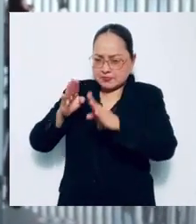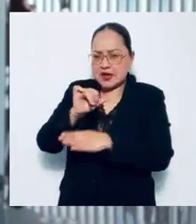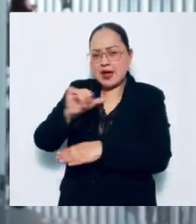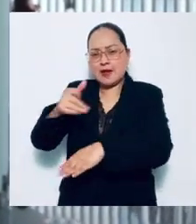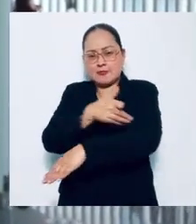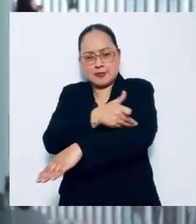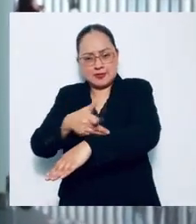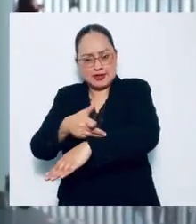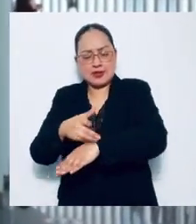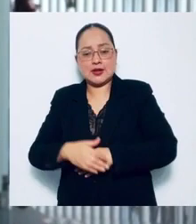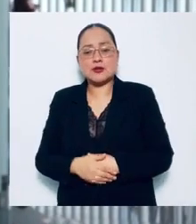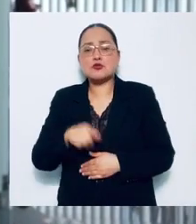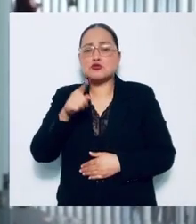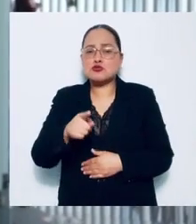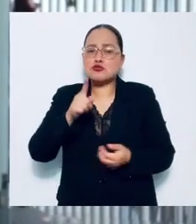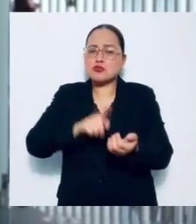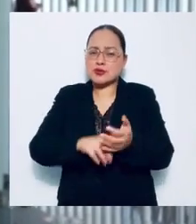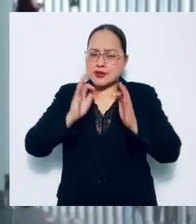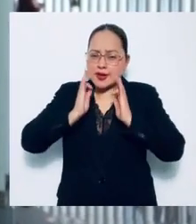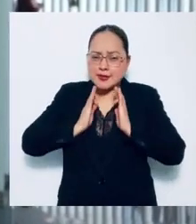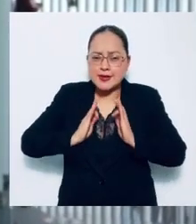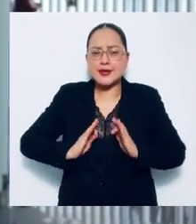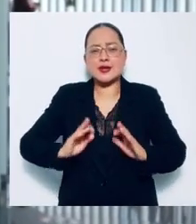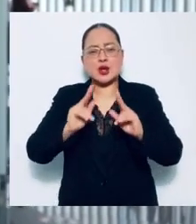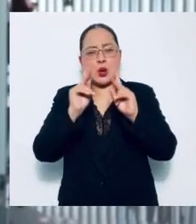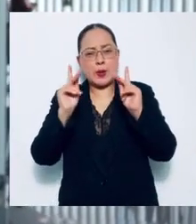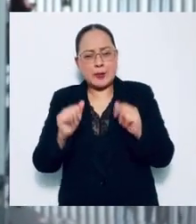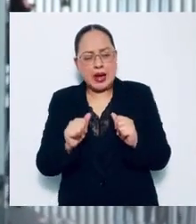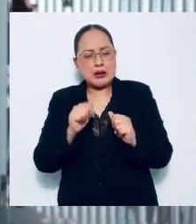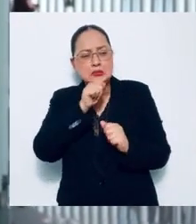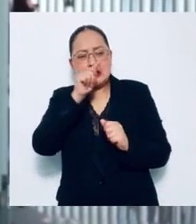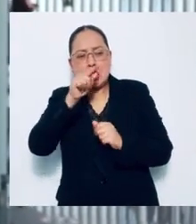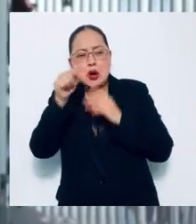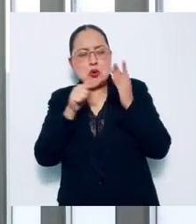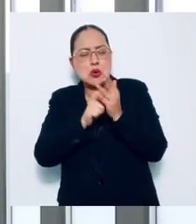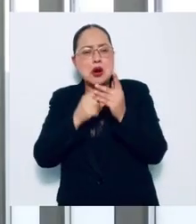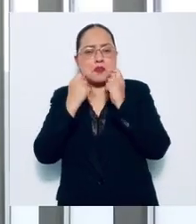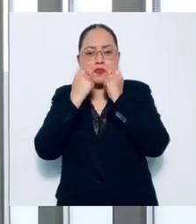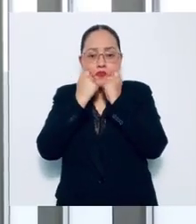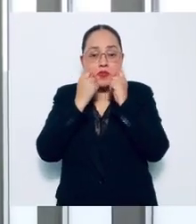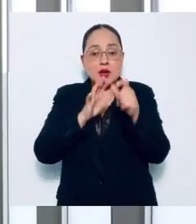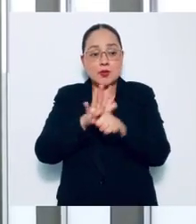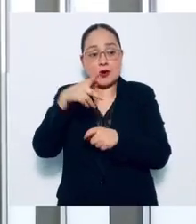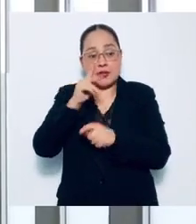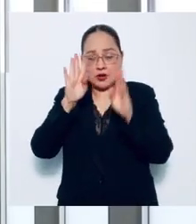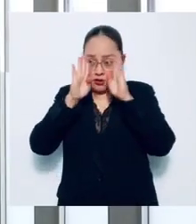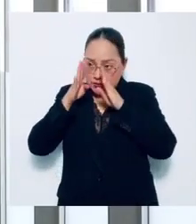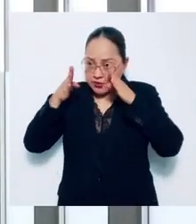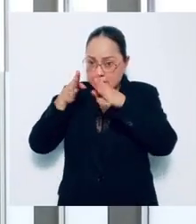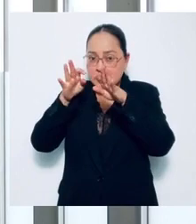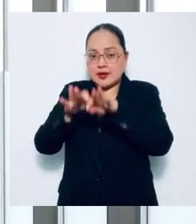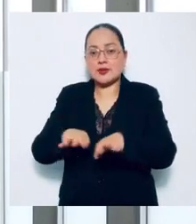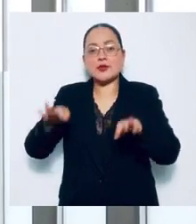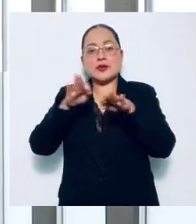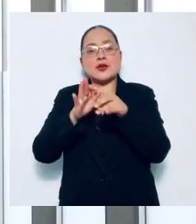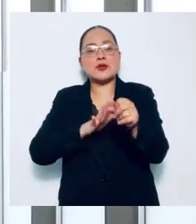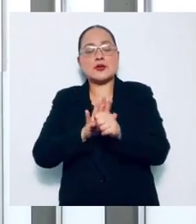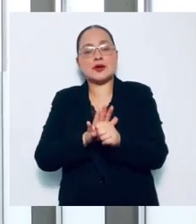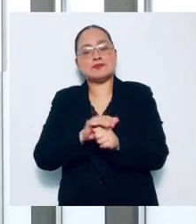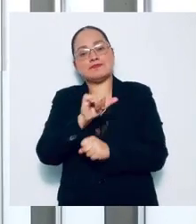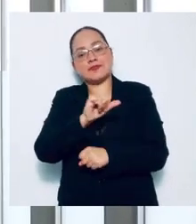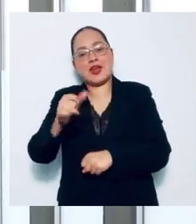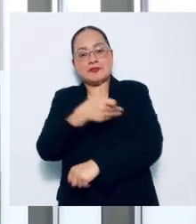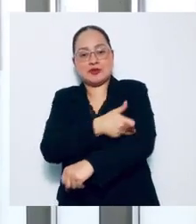familia tranquilo, en paz, en cualquier lugar, pero concentrado en lo importante, que